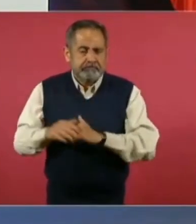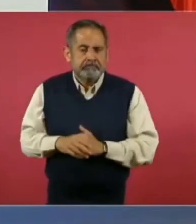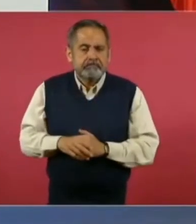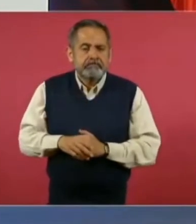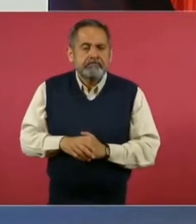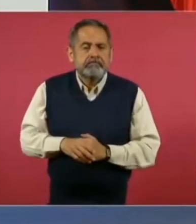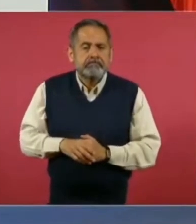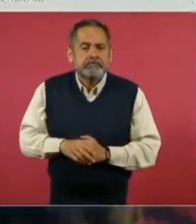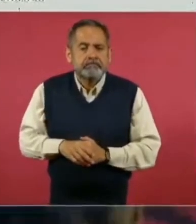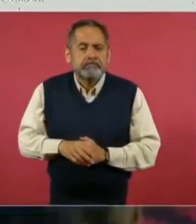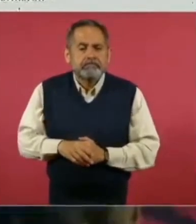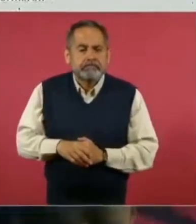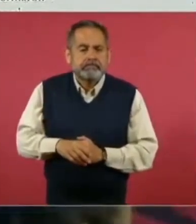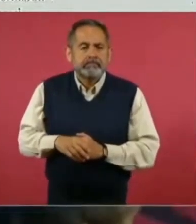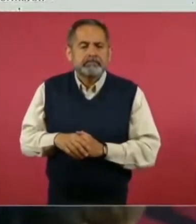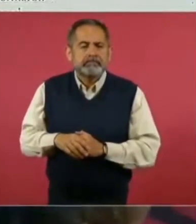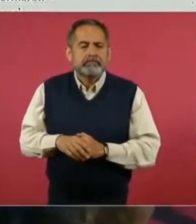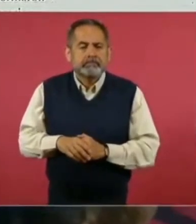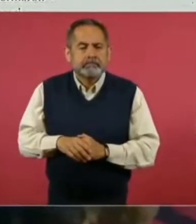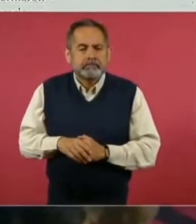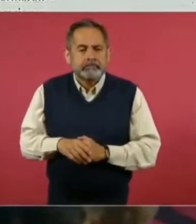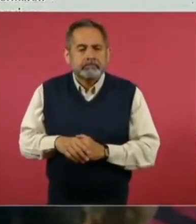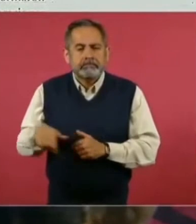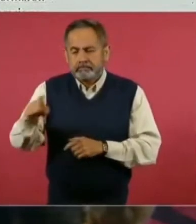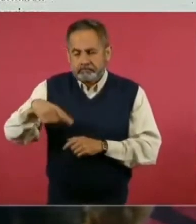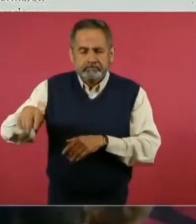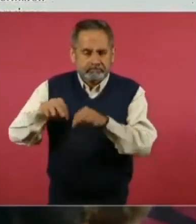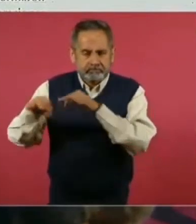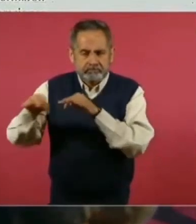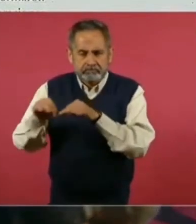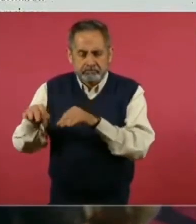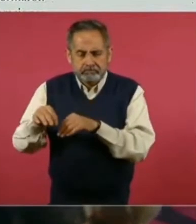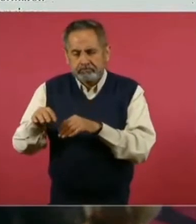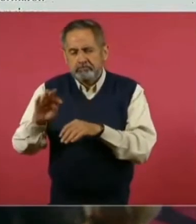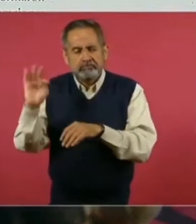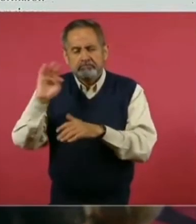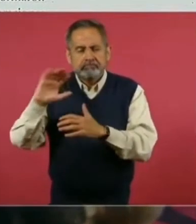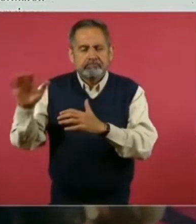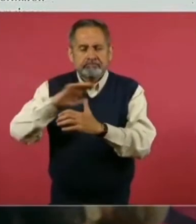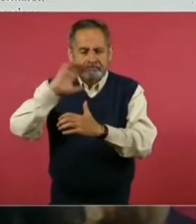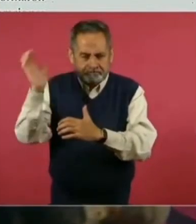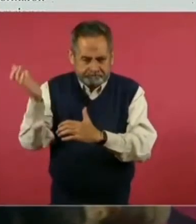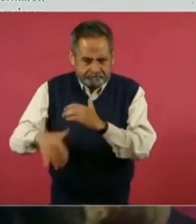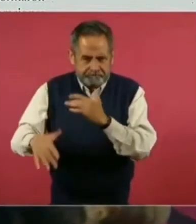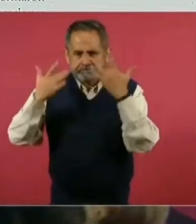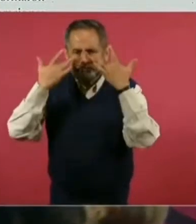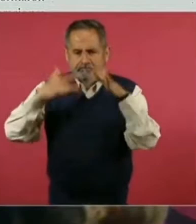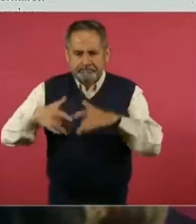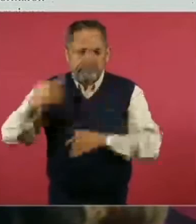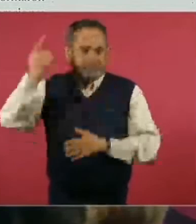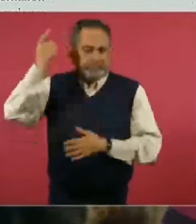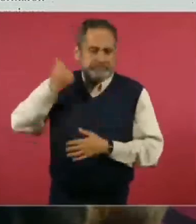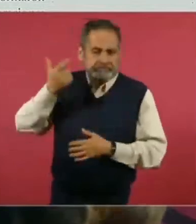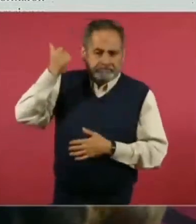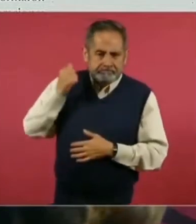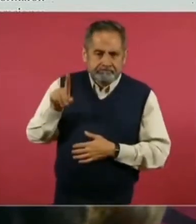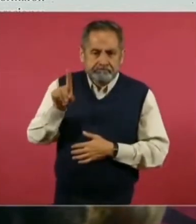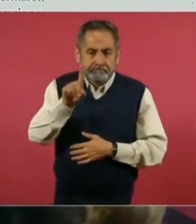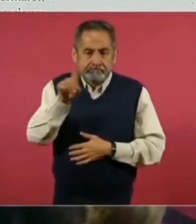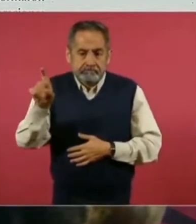no se iba a jubilar con el 100% de su sueldo, sino con